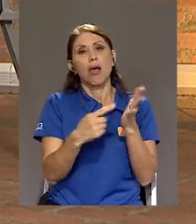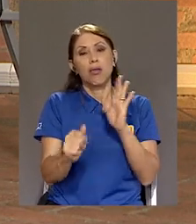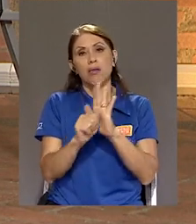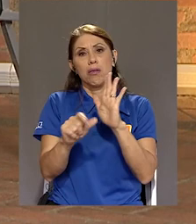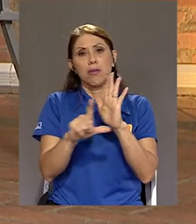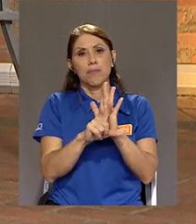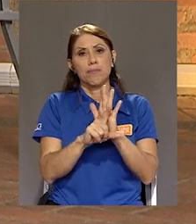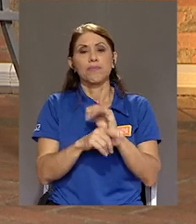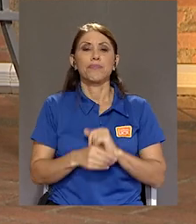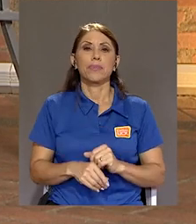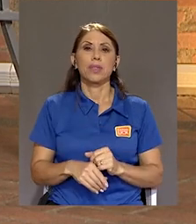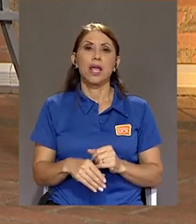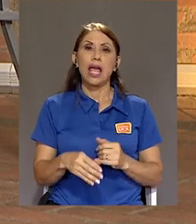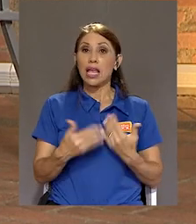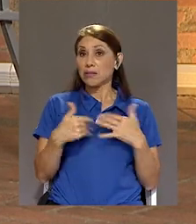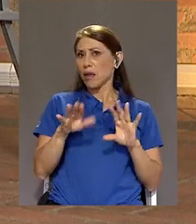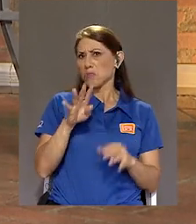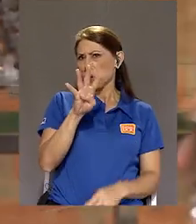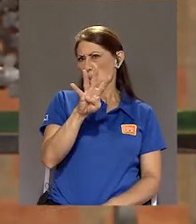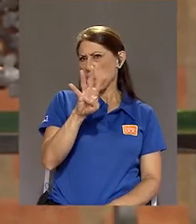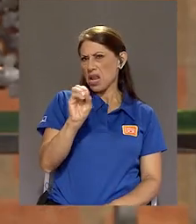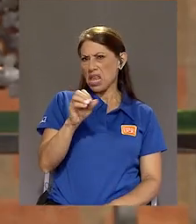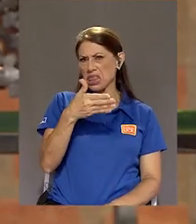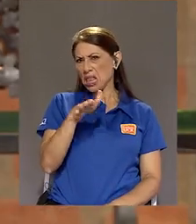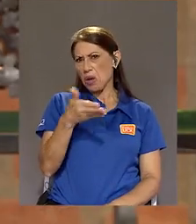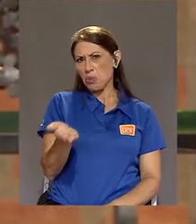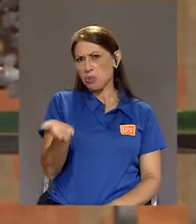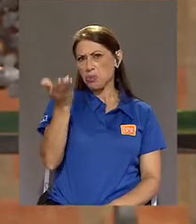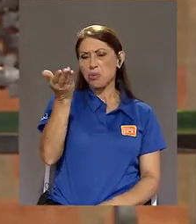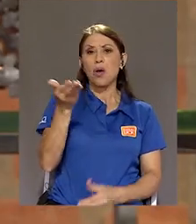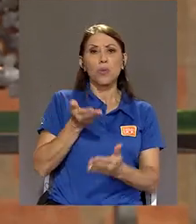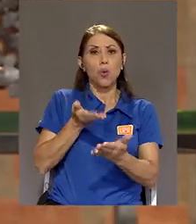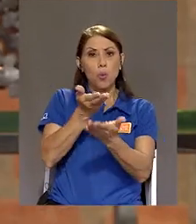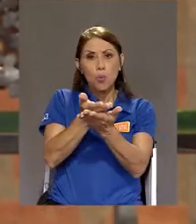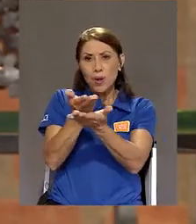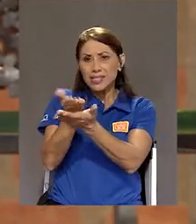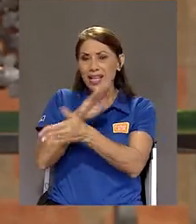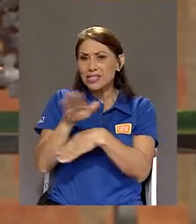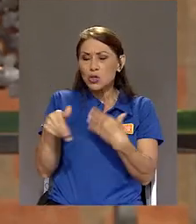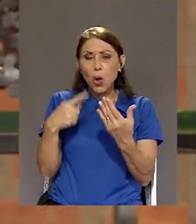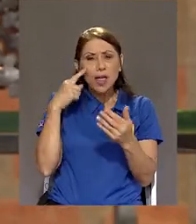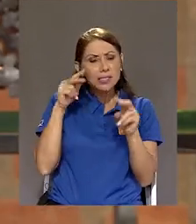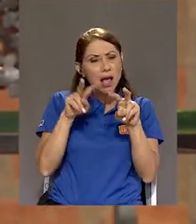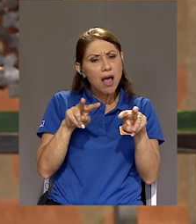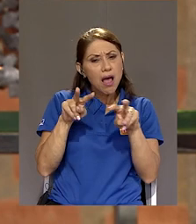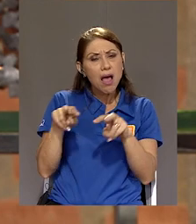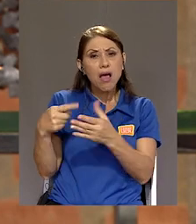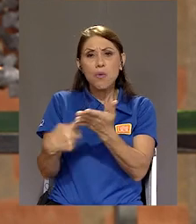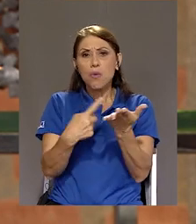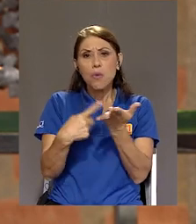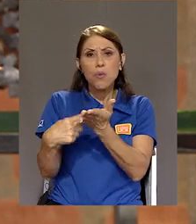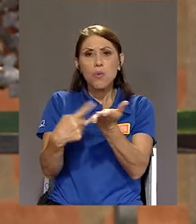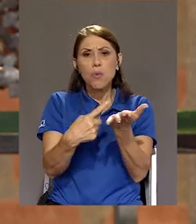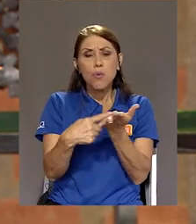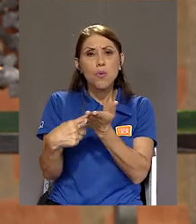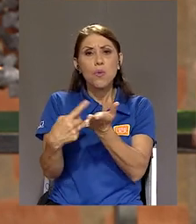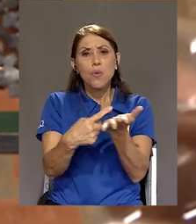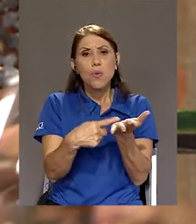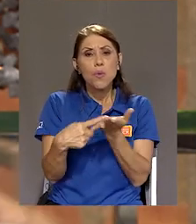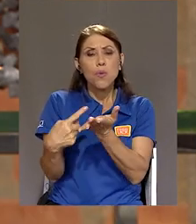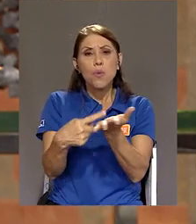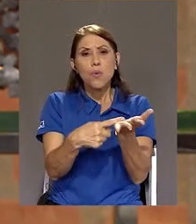Se discutieron las 40 y pico de propuestas que hubo ahí, pero fueron reflexiones muy,